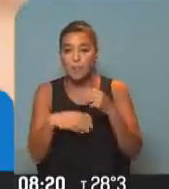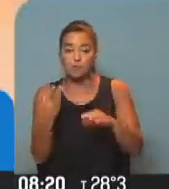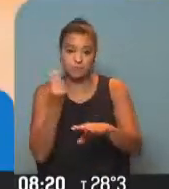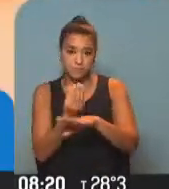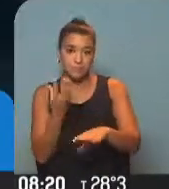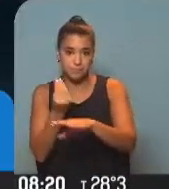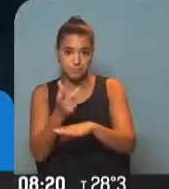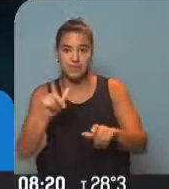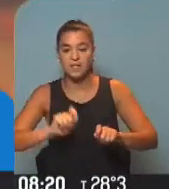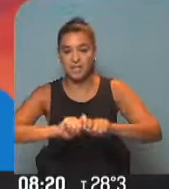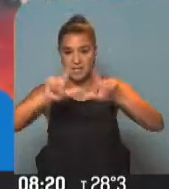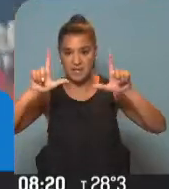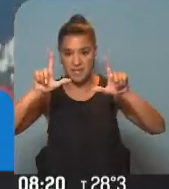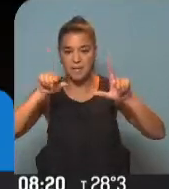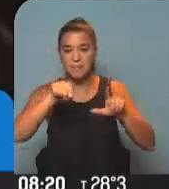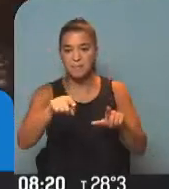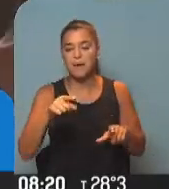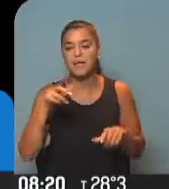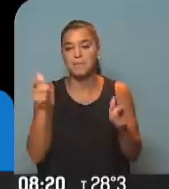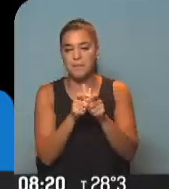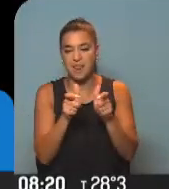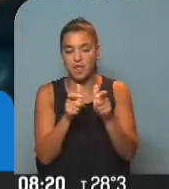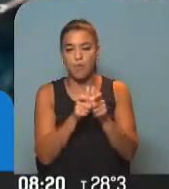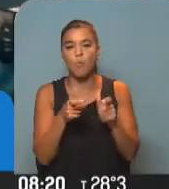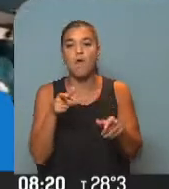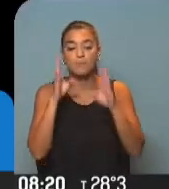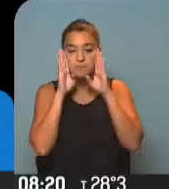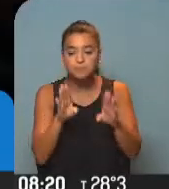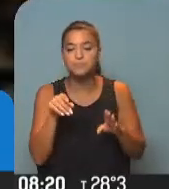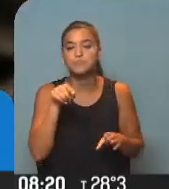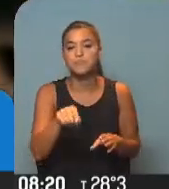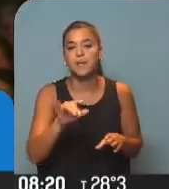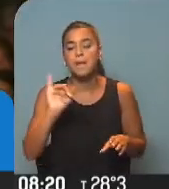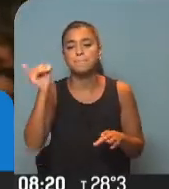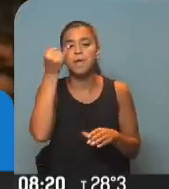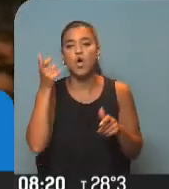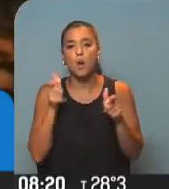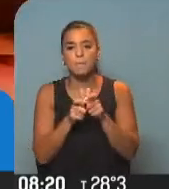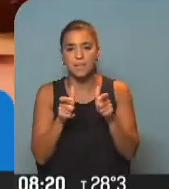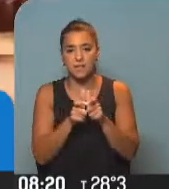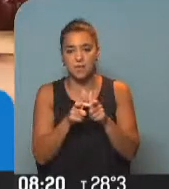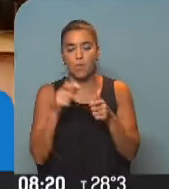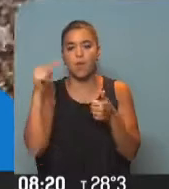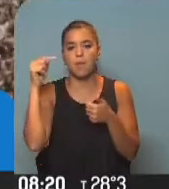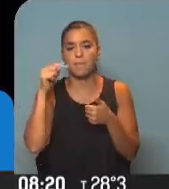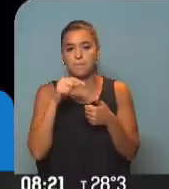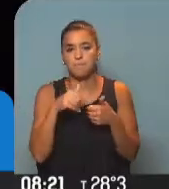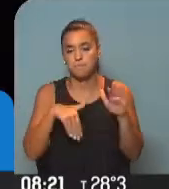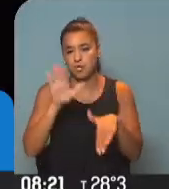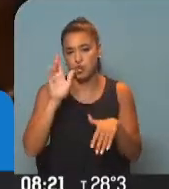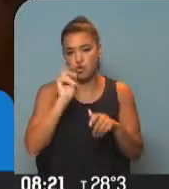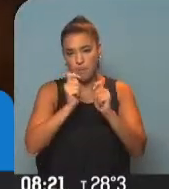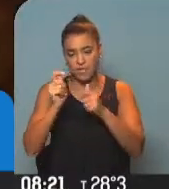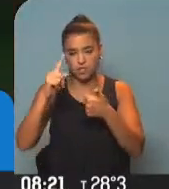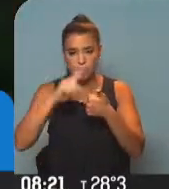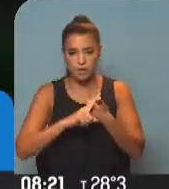acompañan imágenes de Rapsodia Bohemia. Nos metemos propiamente en las películas. Como mejor película están, con mayor cantidad de nominaciones,